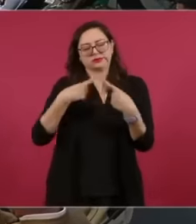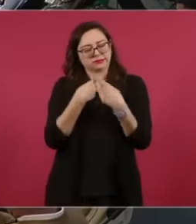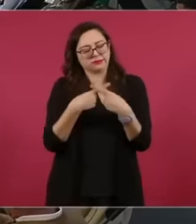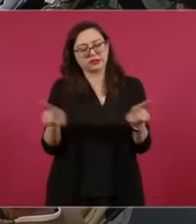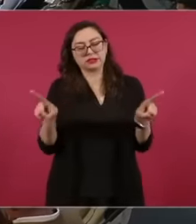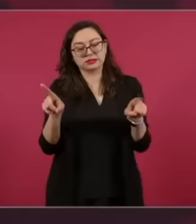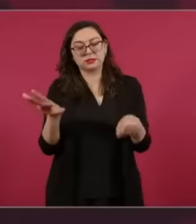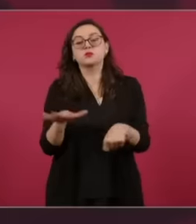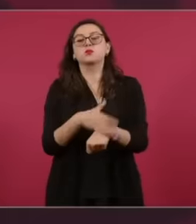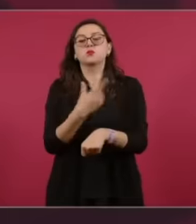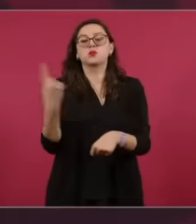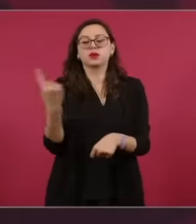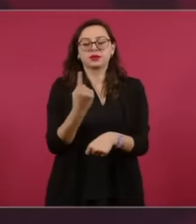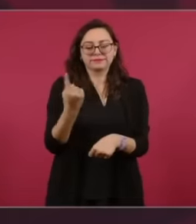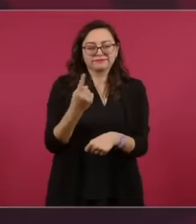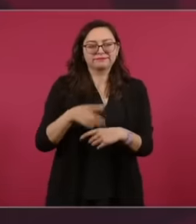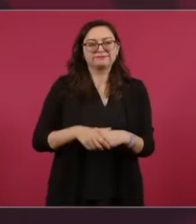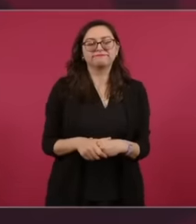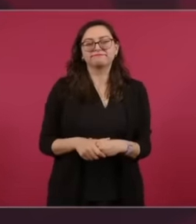no había